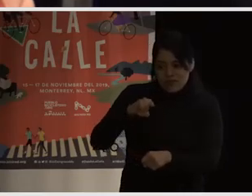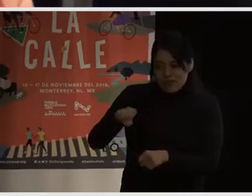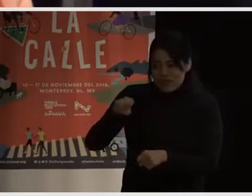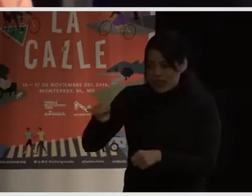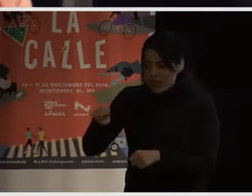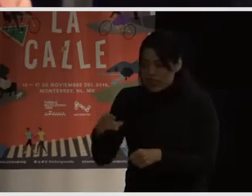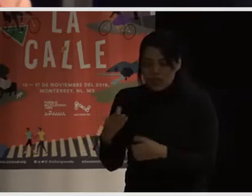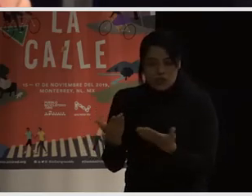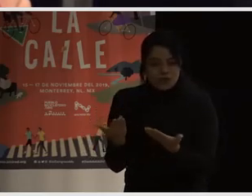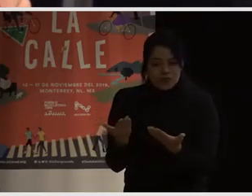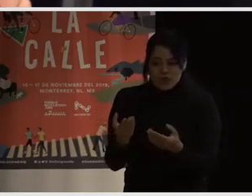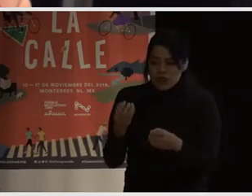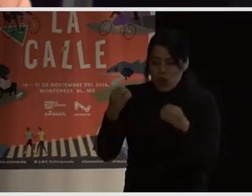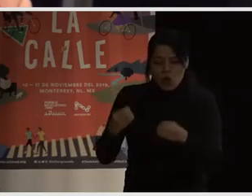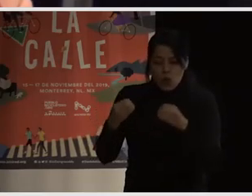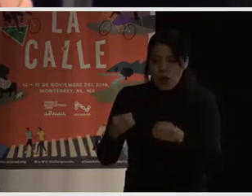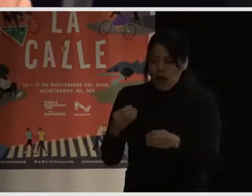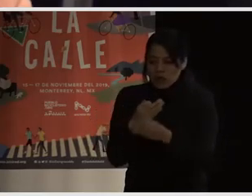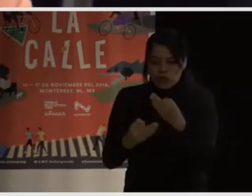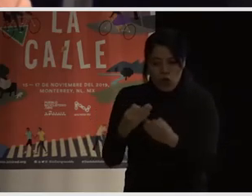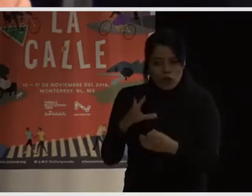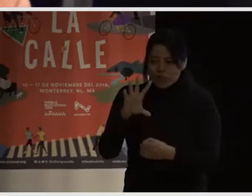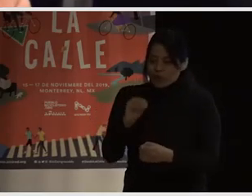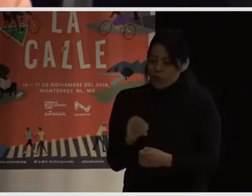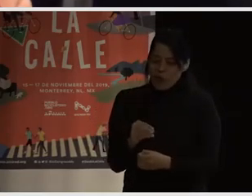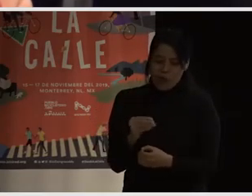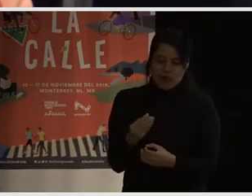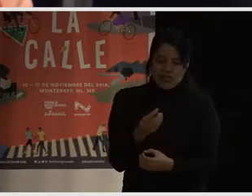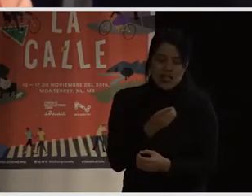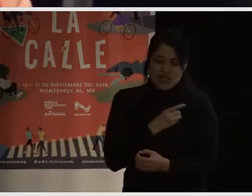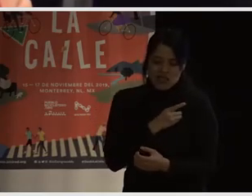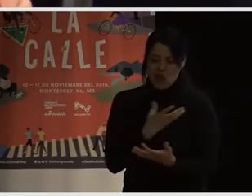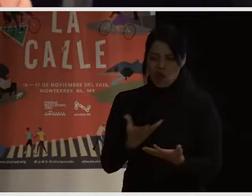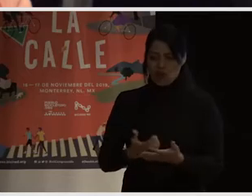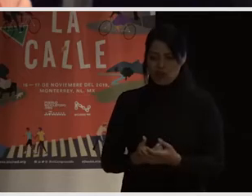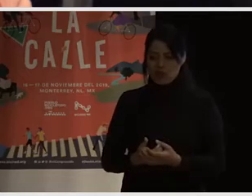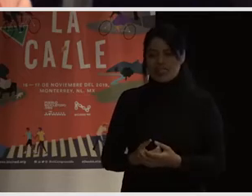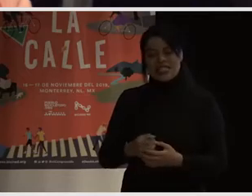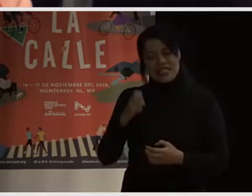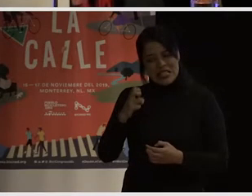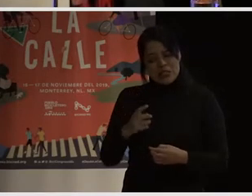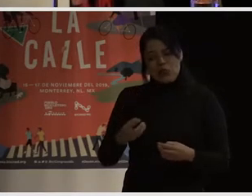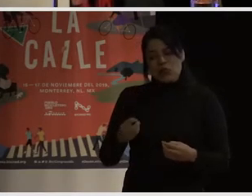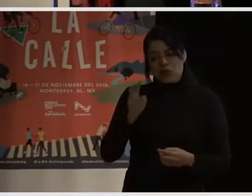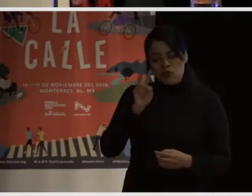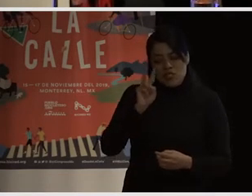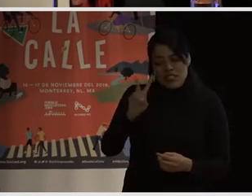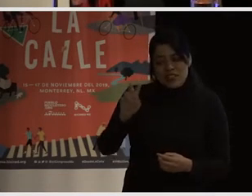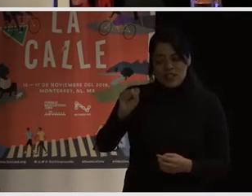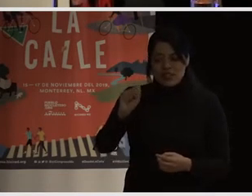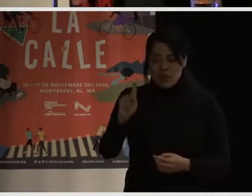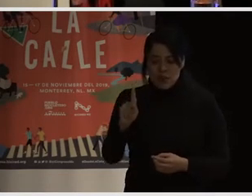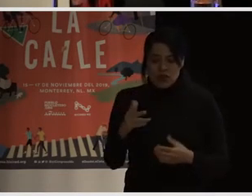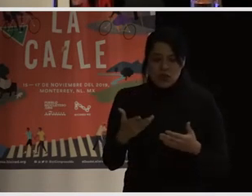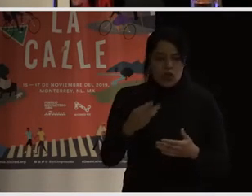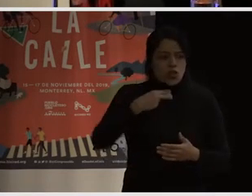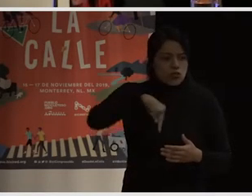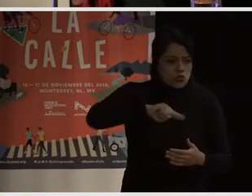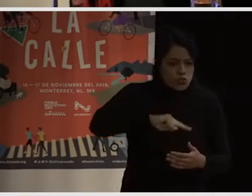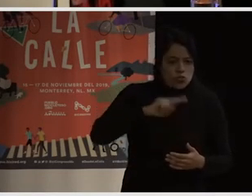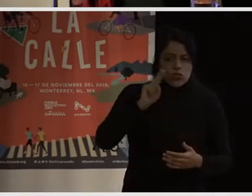ocupan todos y es una dinámica muy muy particular que se ve en el municipio san pedro' que hemos estado haciendo nosotros en